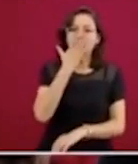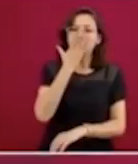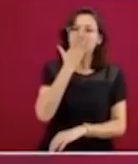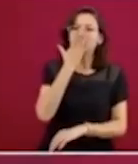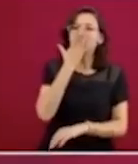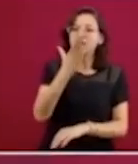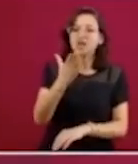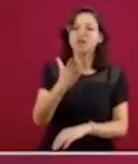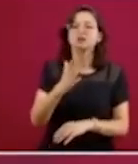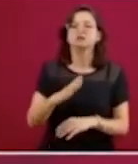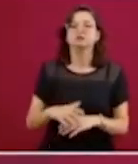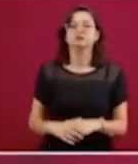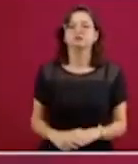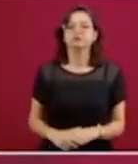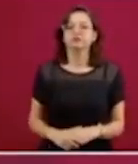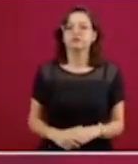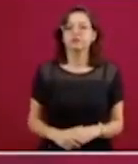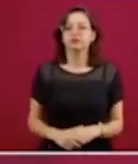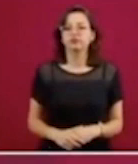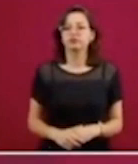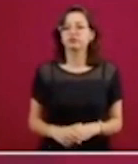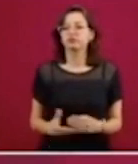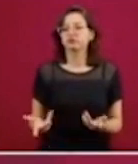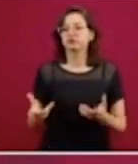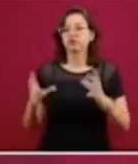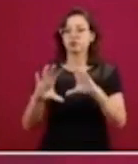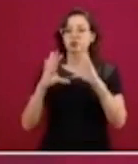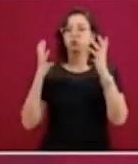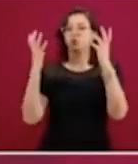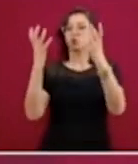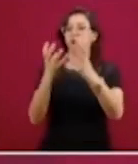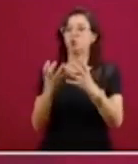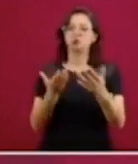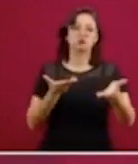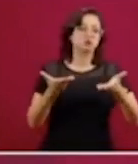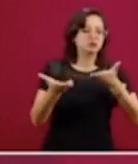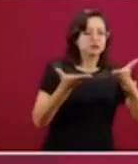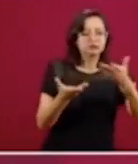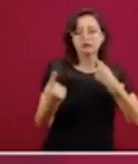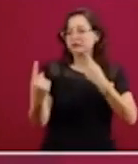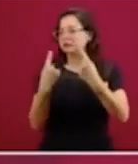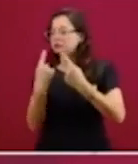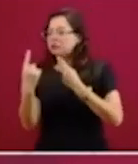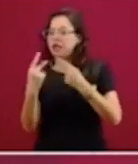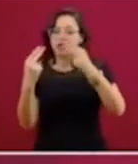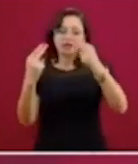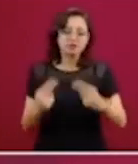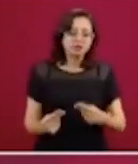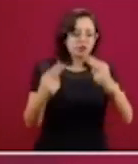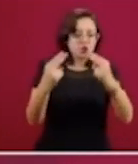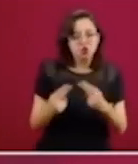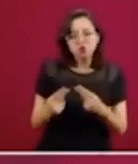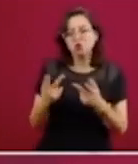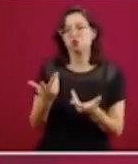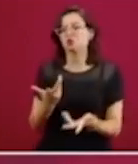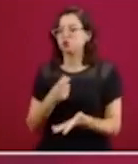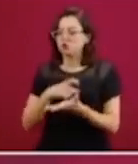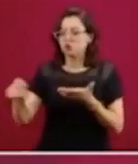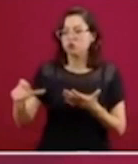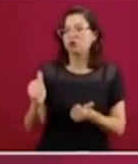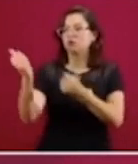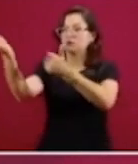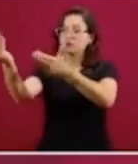identificar estas proveedurías globales, negociar la adquisición, hacer el transporte, estamos